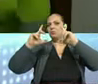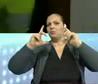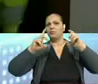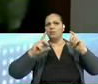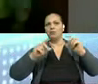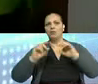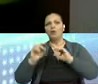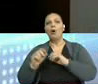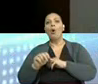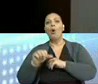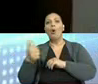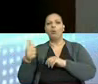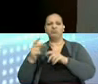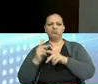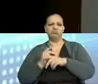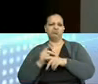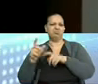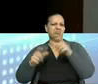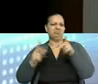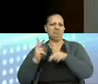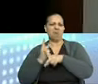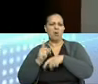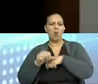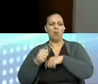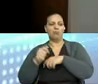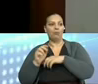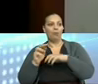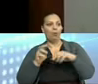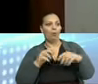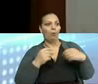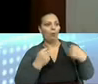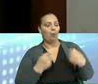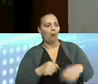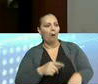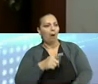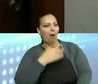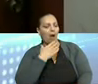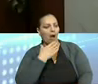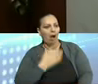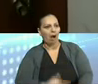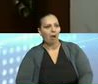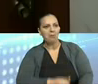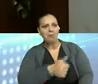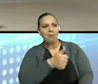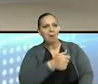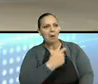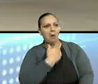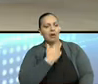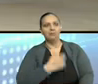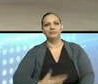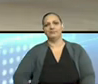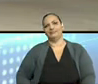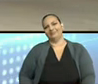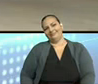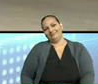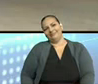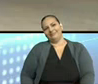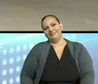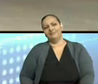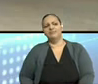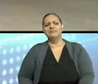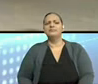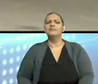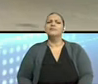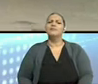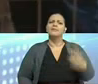Asesinó a un policía y es por lo que se lo ha juzgado. No, tampoco es que se robó un caramelo. Claro. Una persona peligrosa. Pero yo lo veo un muchacho